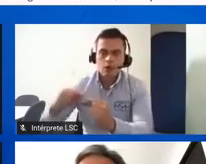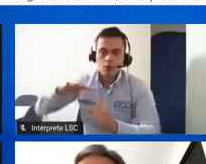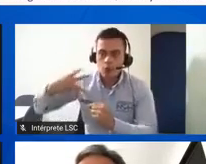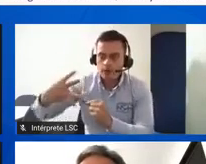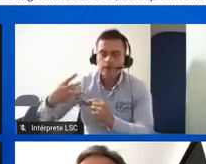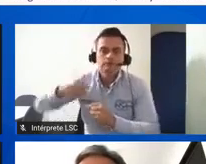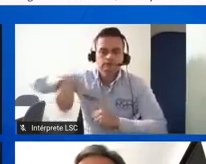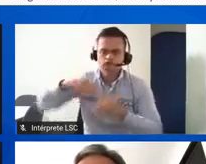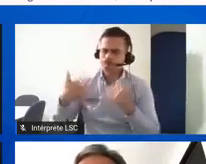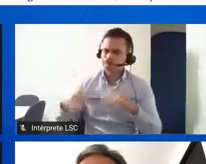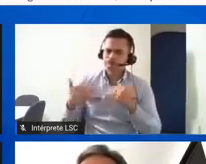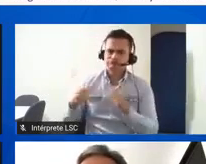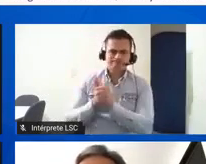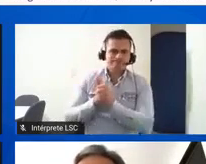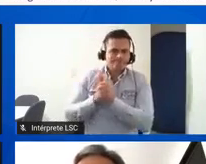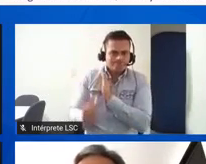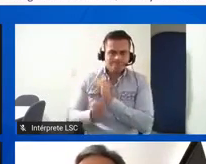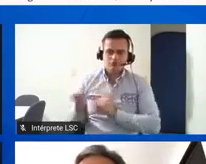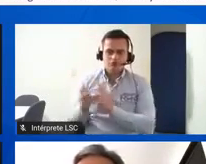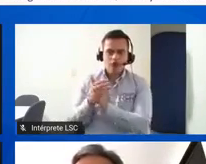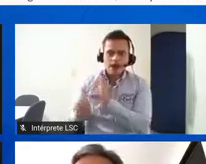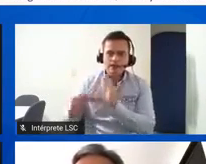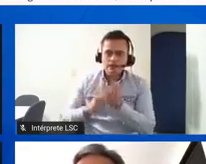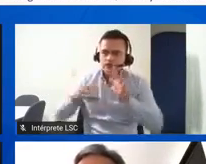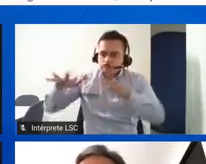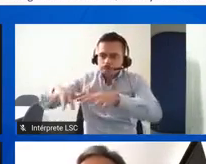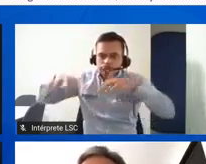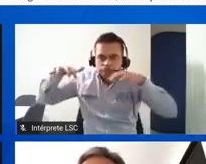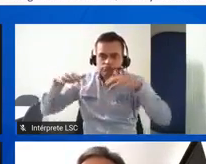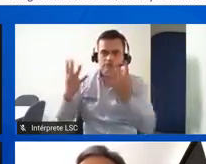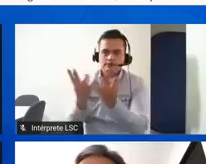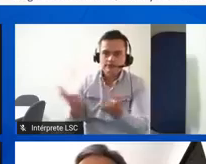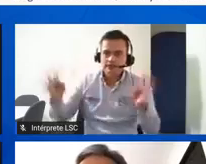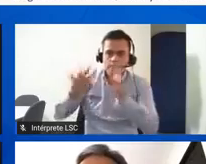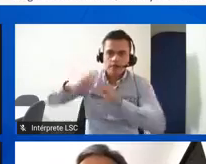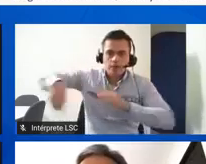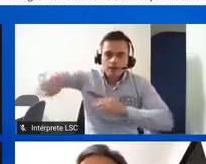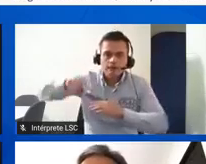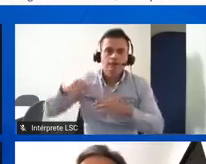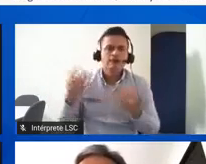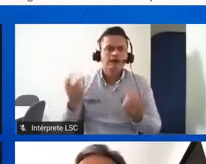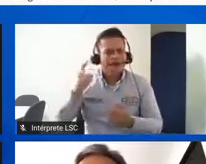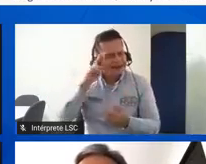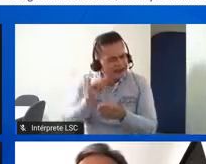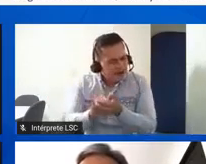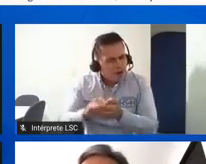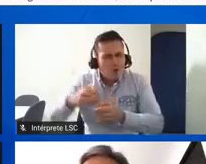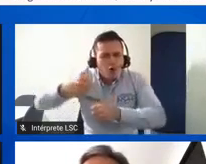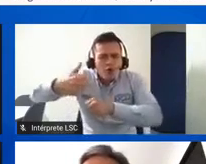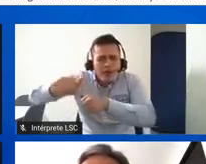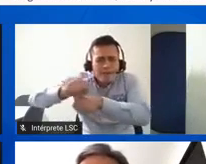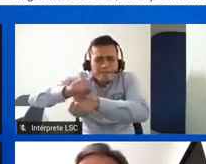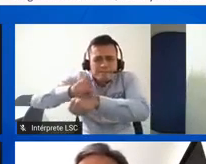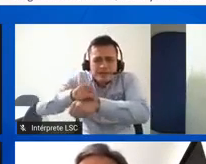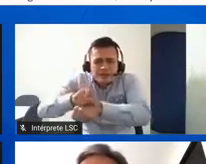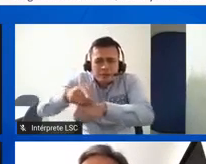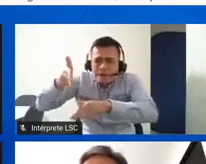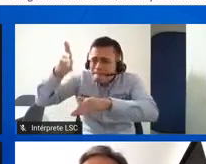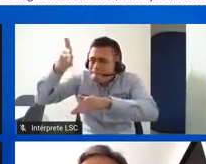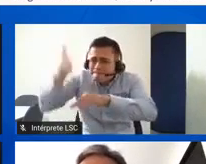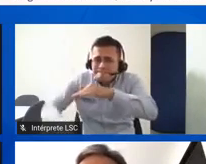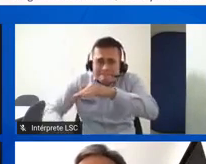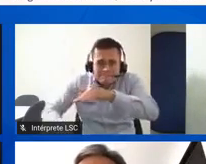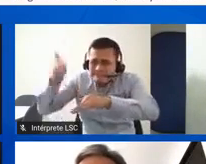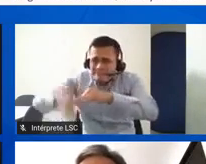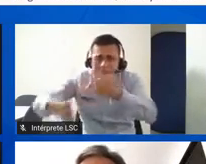lograr que la plenaria del Senado, faltando creo que 10 minutos para que se